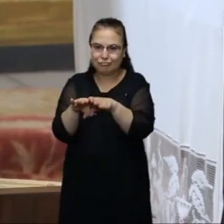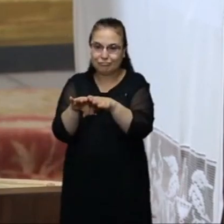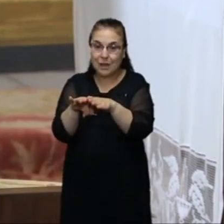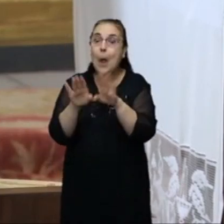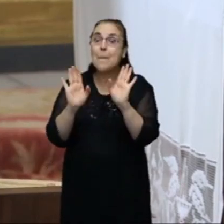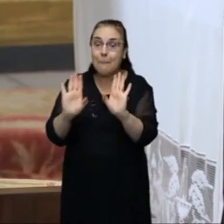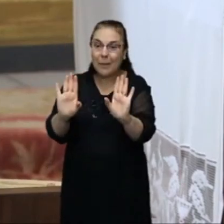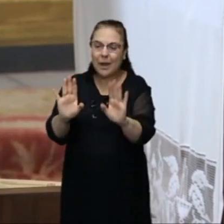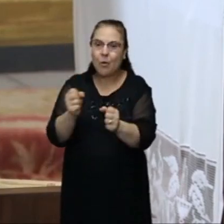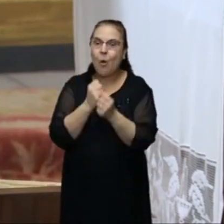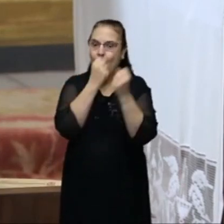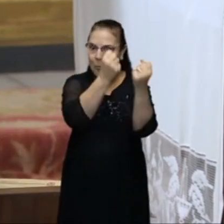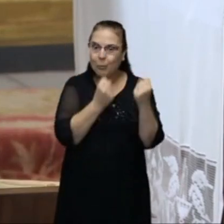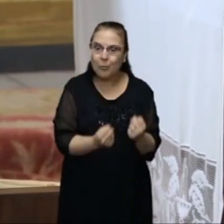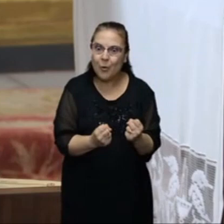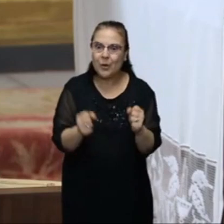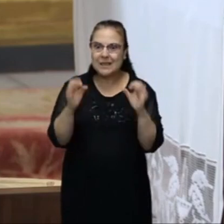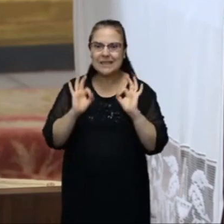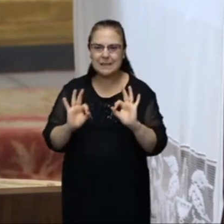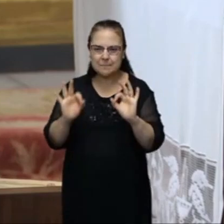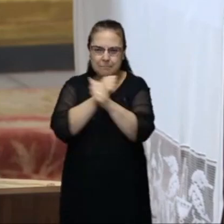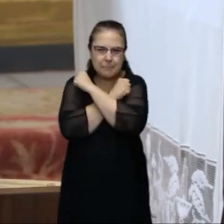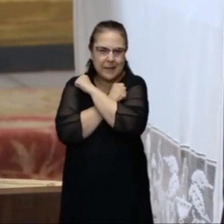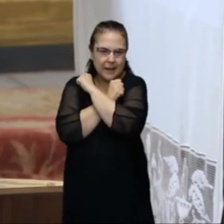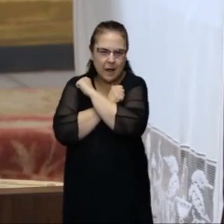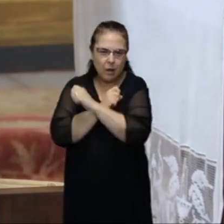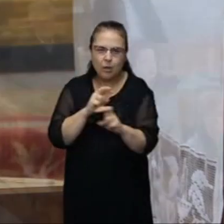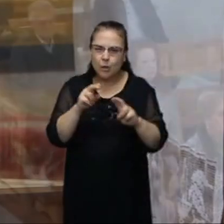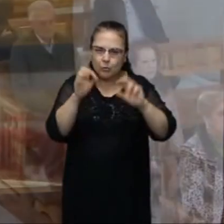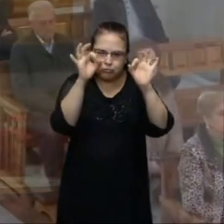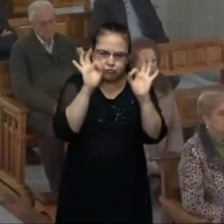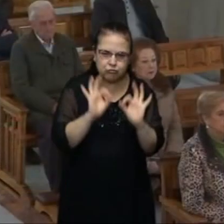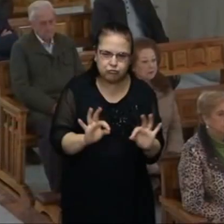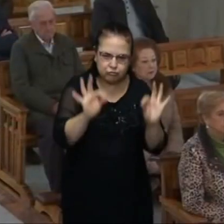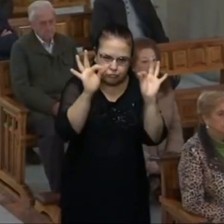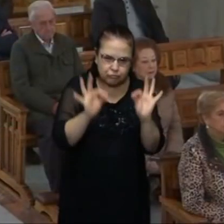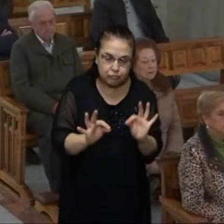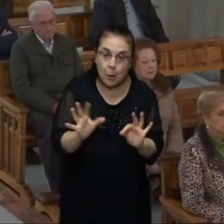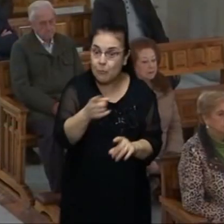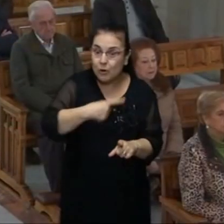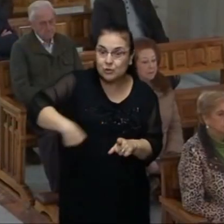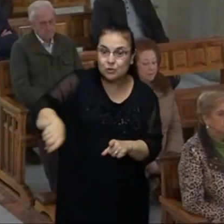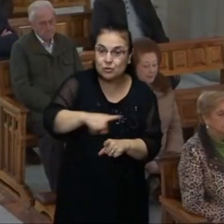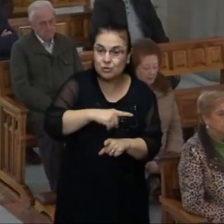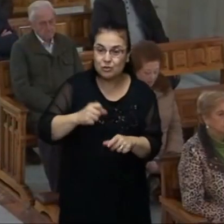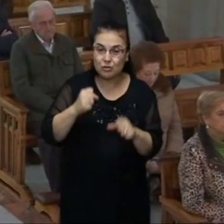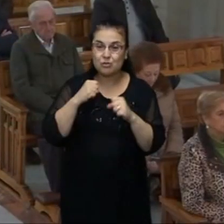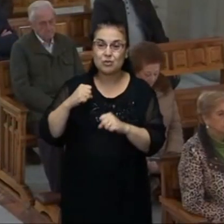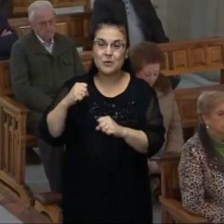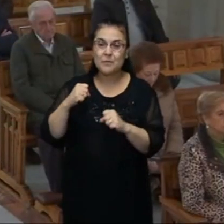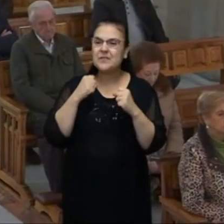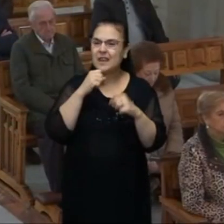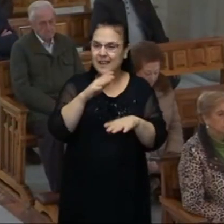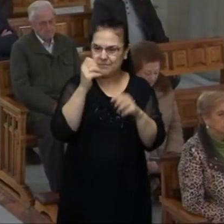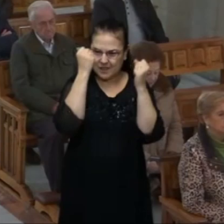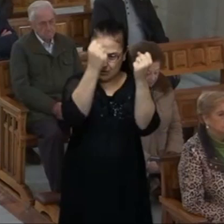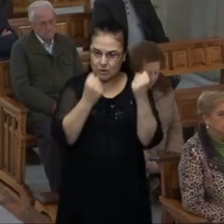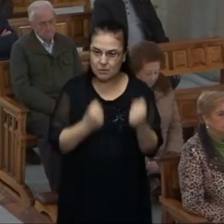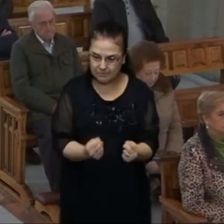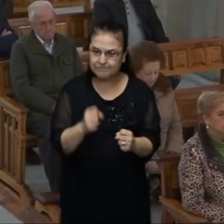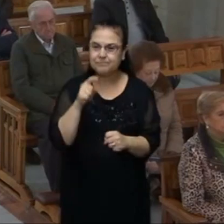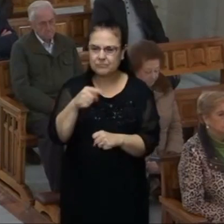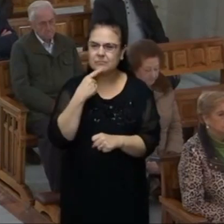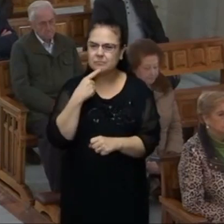Pero a los poderosos les espera un control riguroso. A vosotros, soberanos, dirijo mis palabras, para que